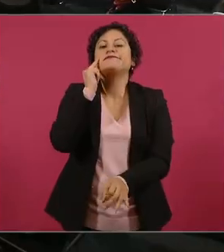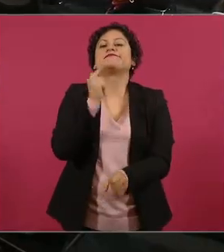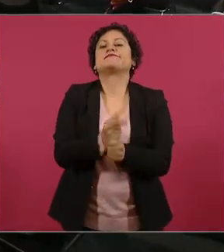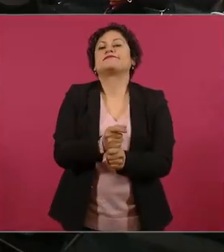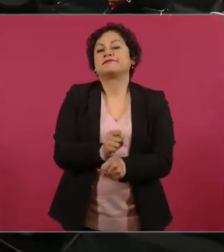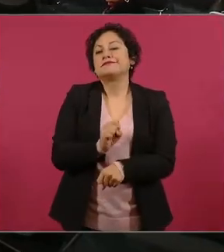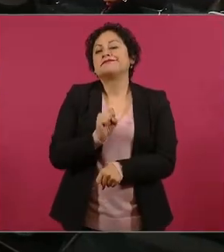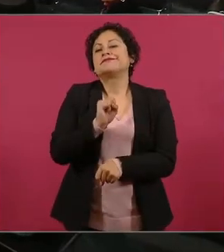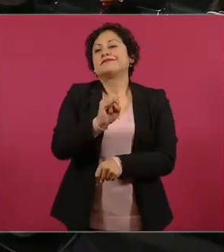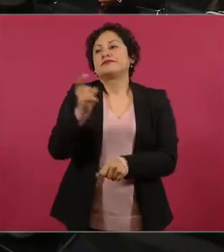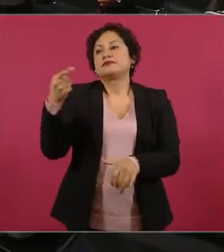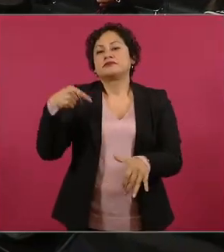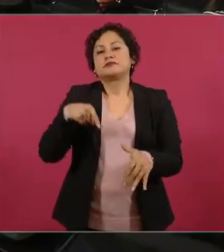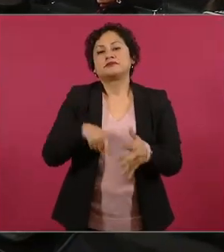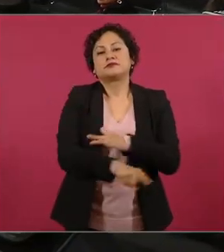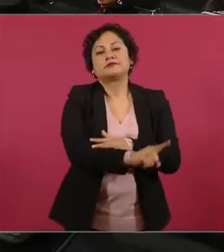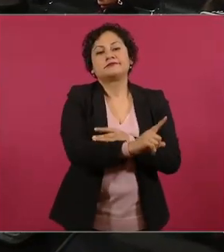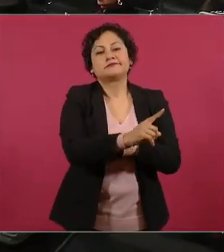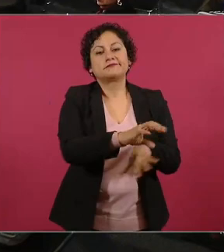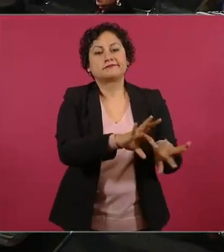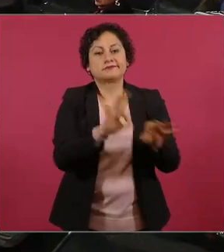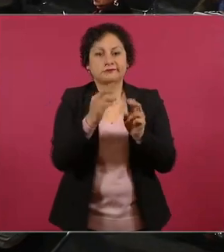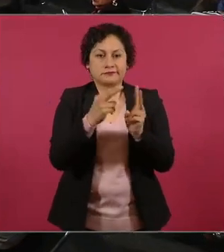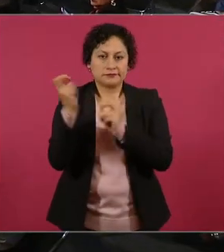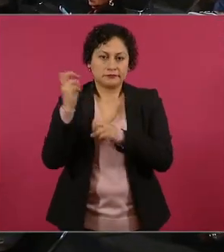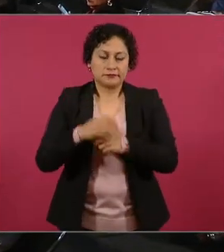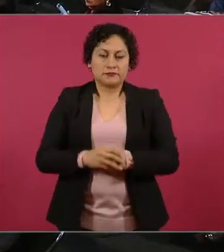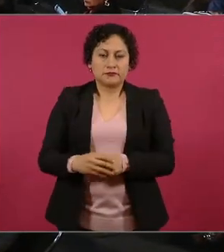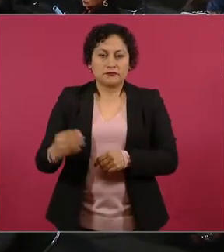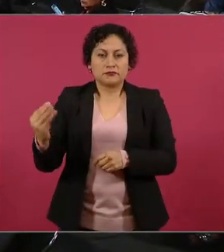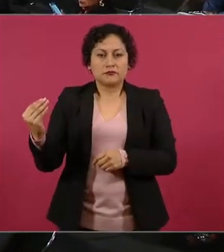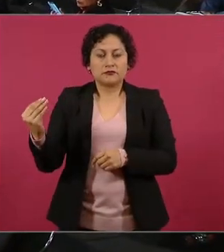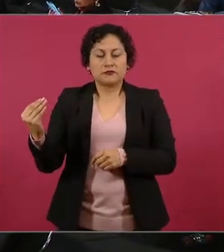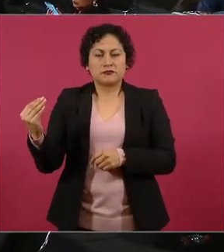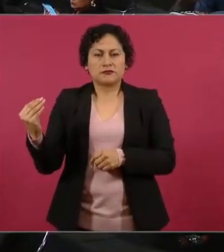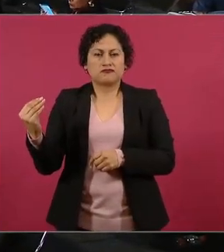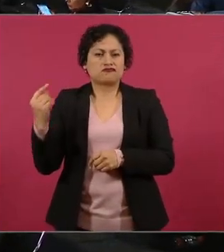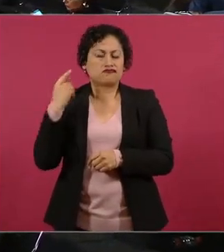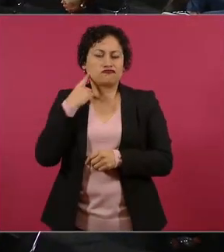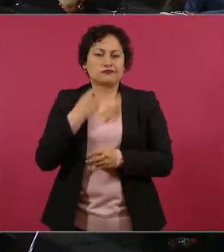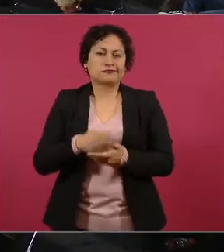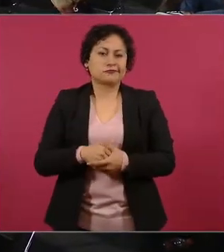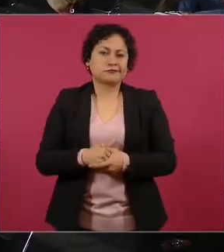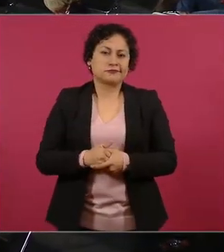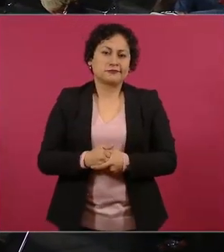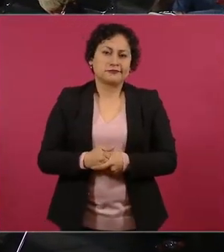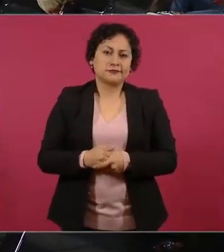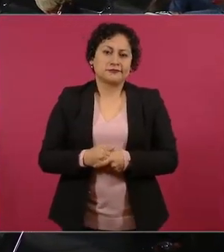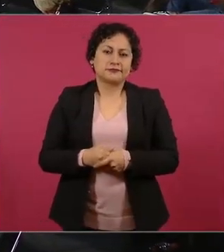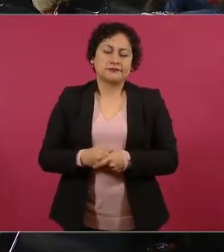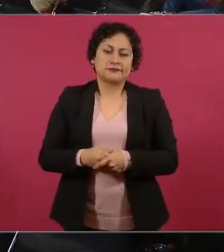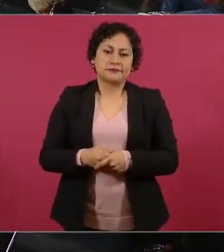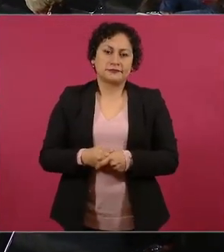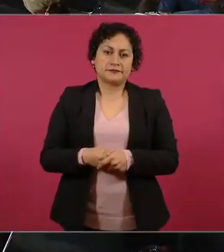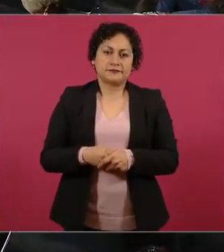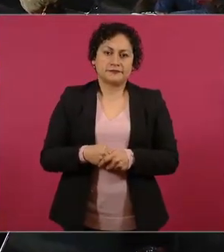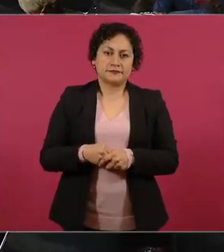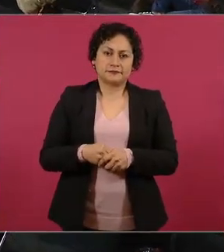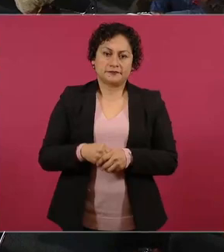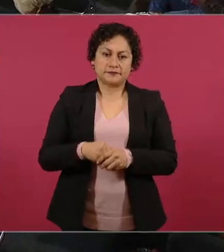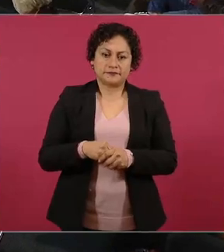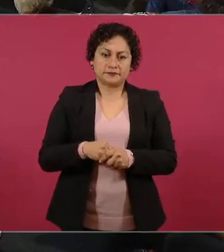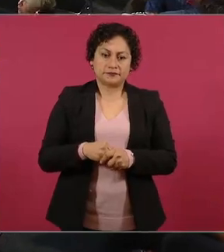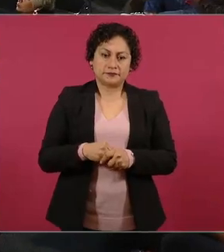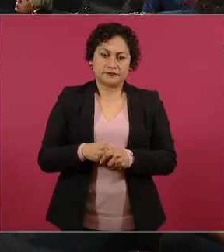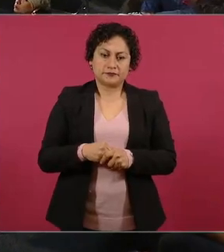más, en el momento que presenten el informe, ¿podrían detallarnos si han detectado otras ocasiones? Porque esa sería la